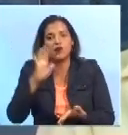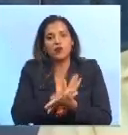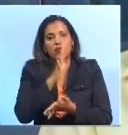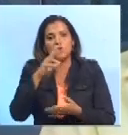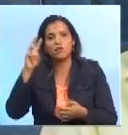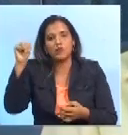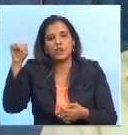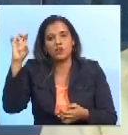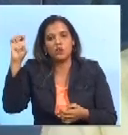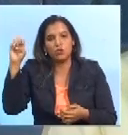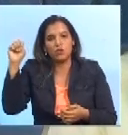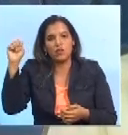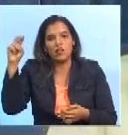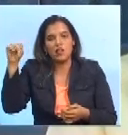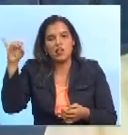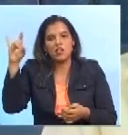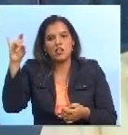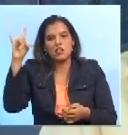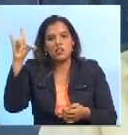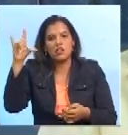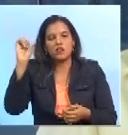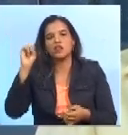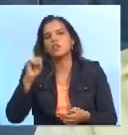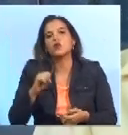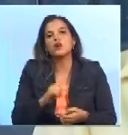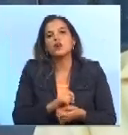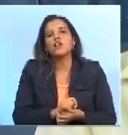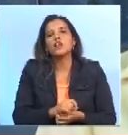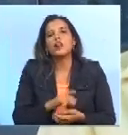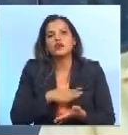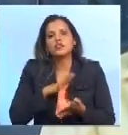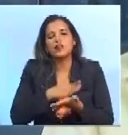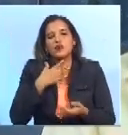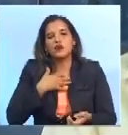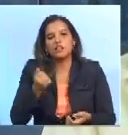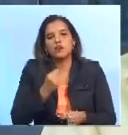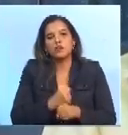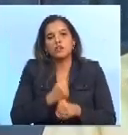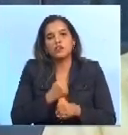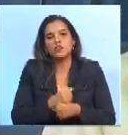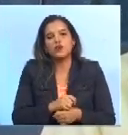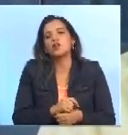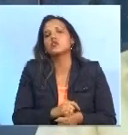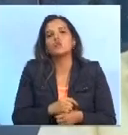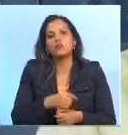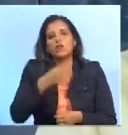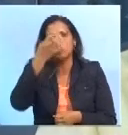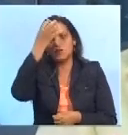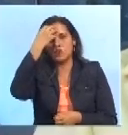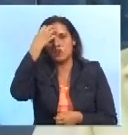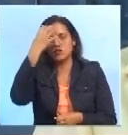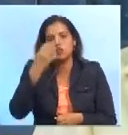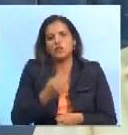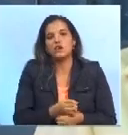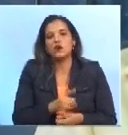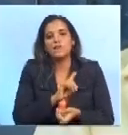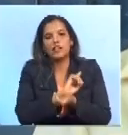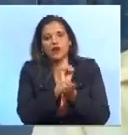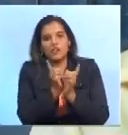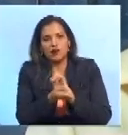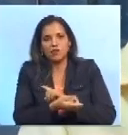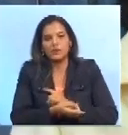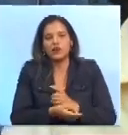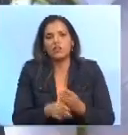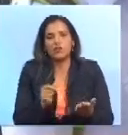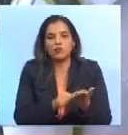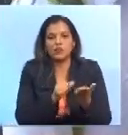Manuel Nieto Cadena, que estamos haciendo un proceso de coordinación ya con la institución educativa para ya hacer la transición directa con el